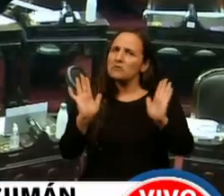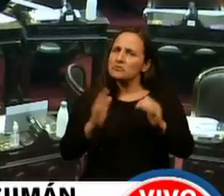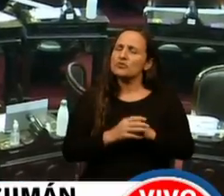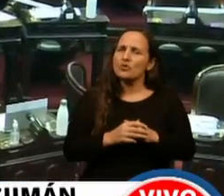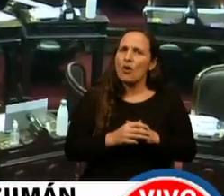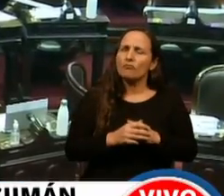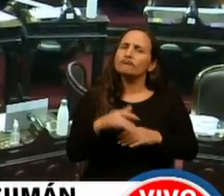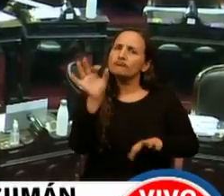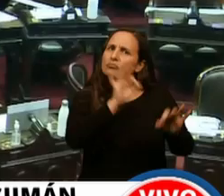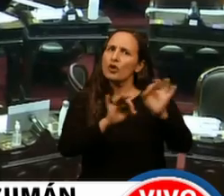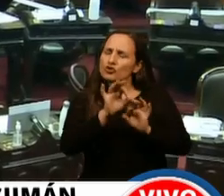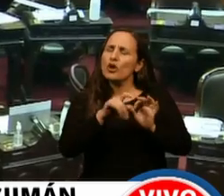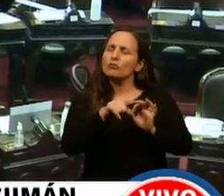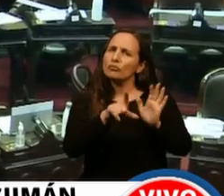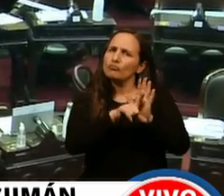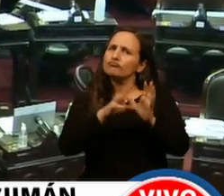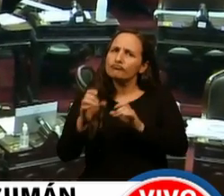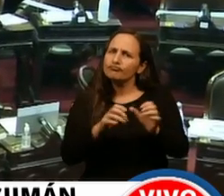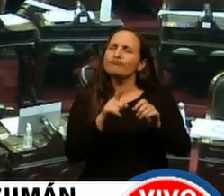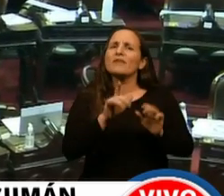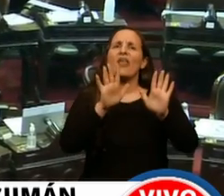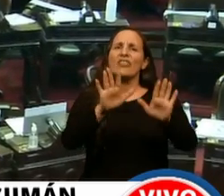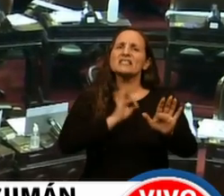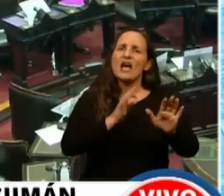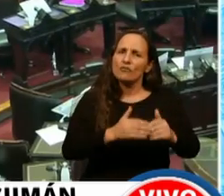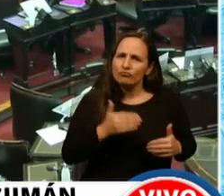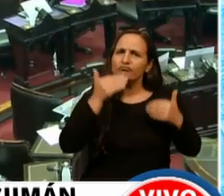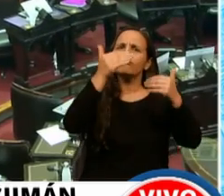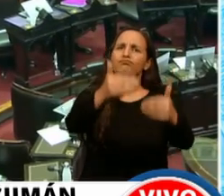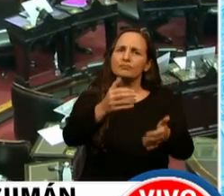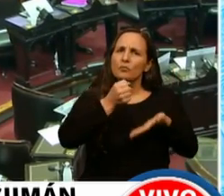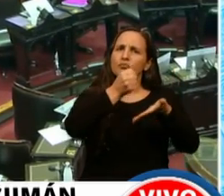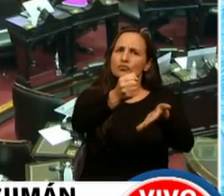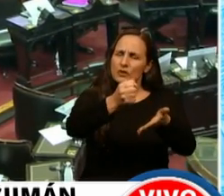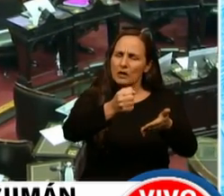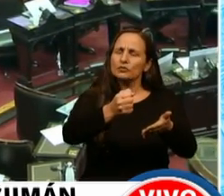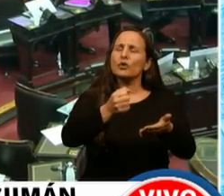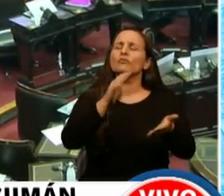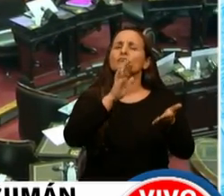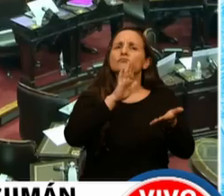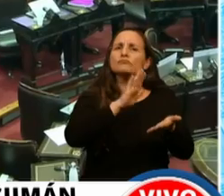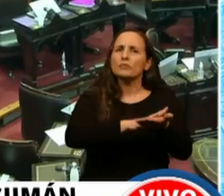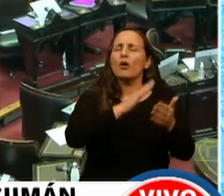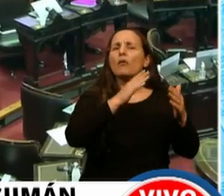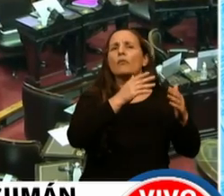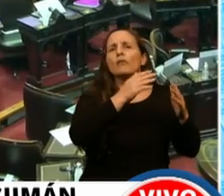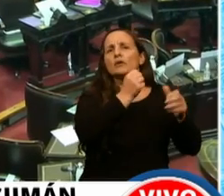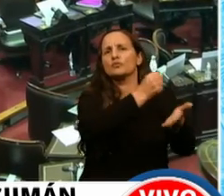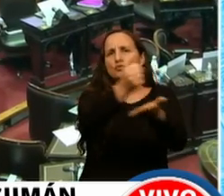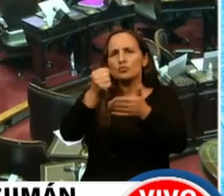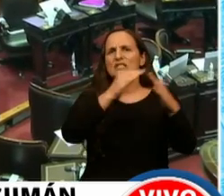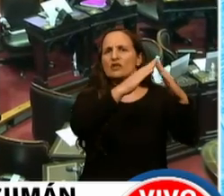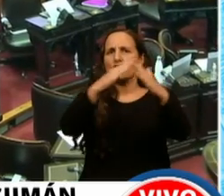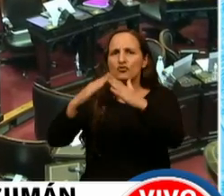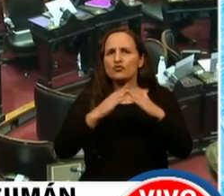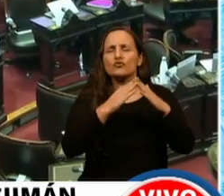este proyecto que pretende prorrogar por 10 años el subsidio de consumos residenciales de gas para la